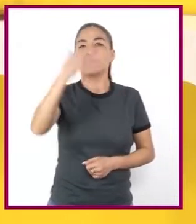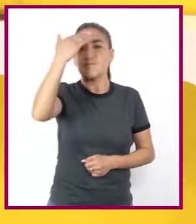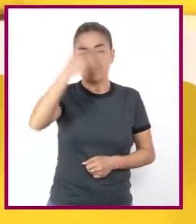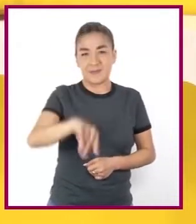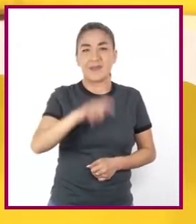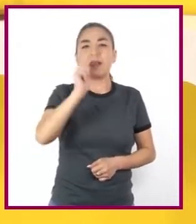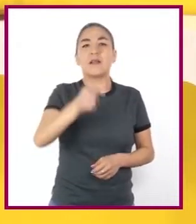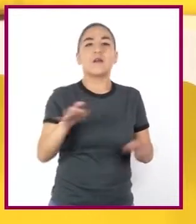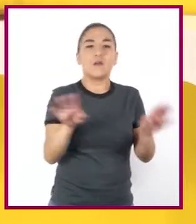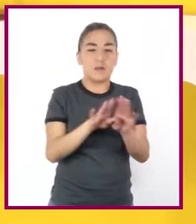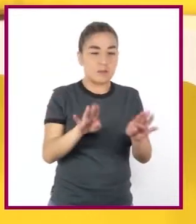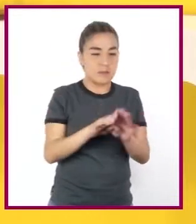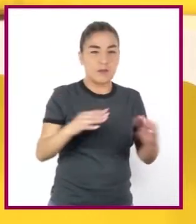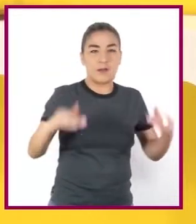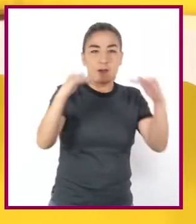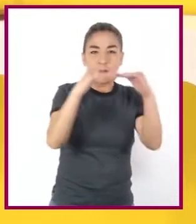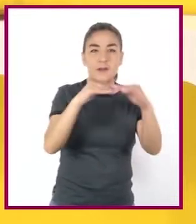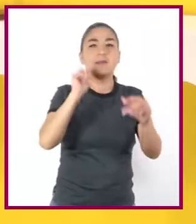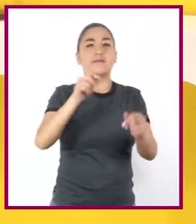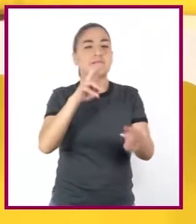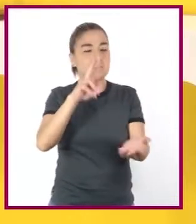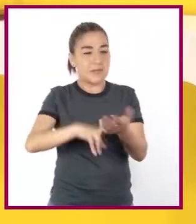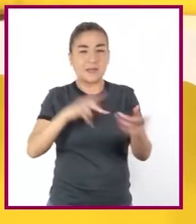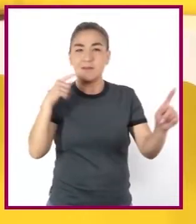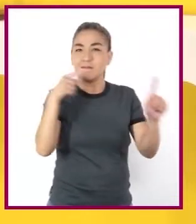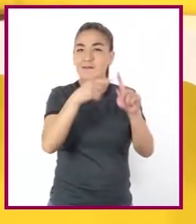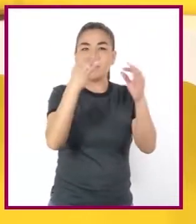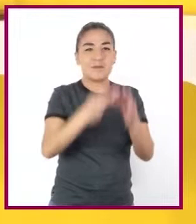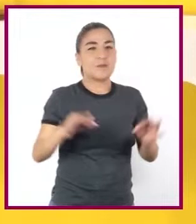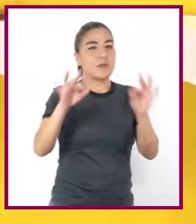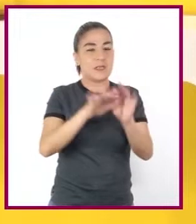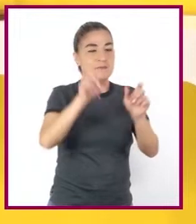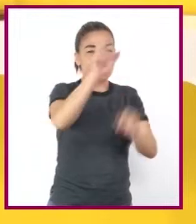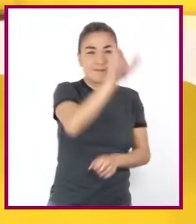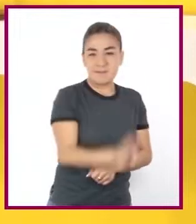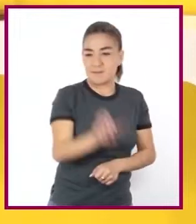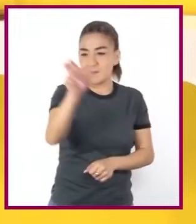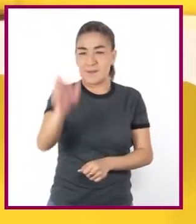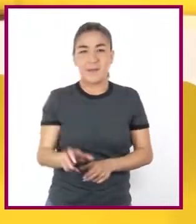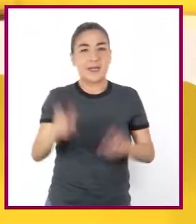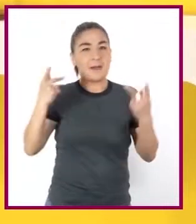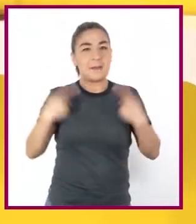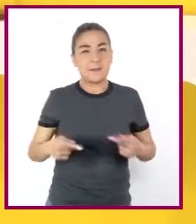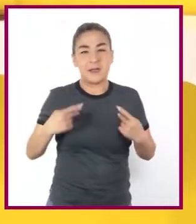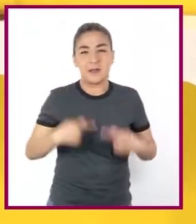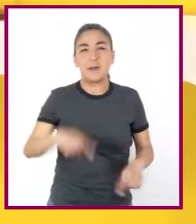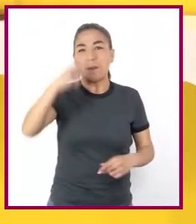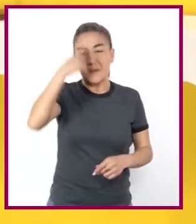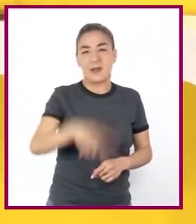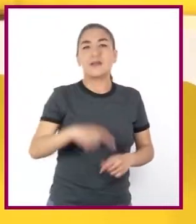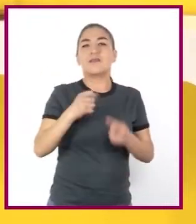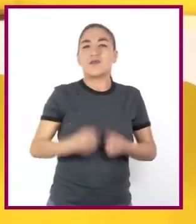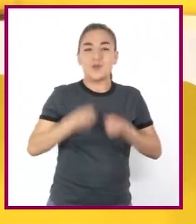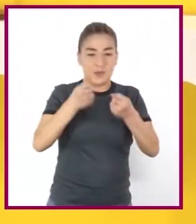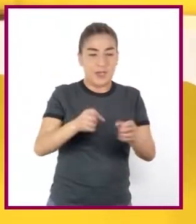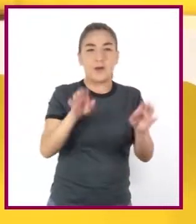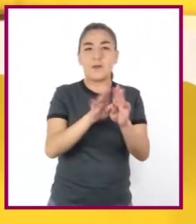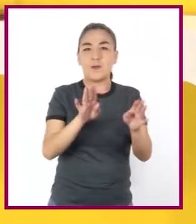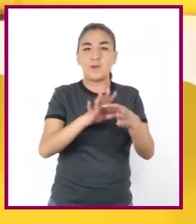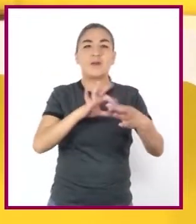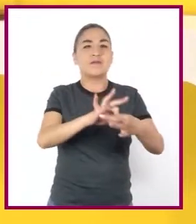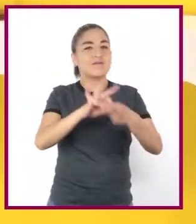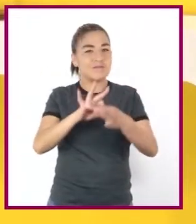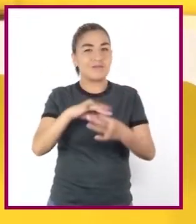la igualdad es un principio que favorece la dignidad de las personas, fortalece las relaciones sociales